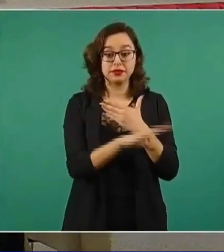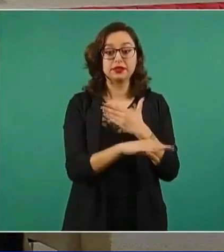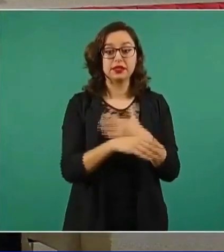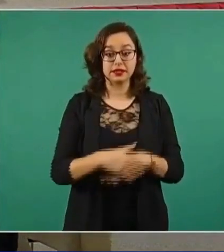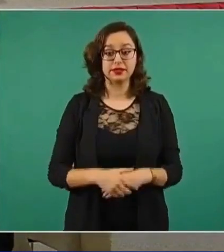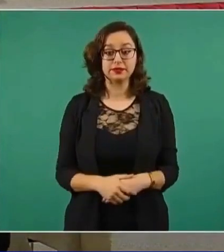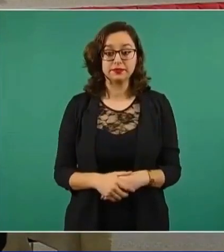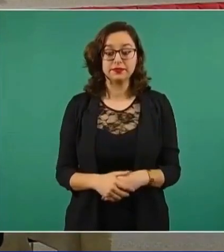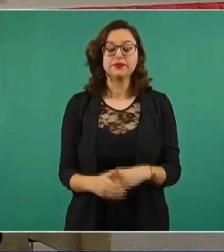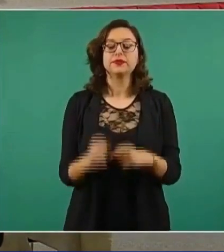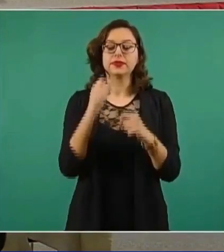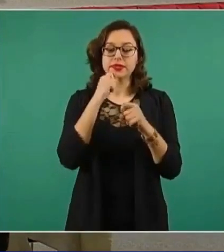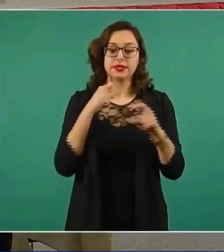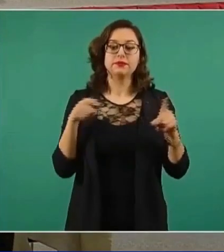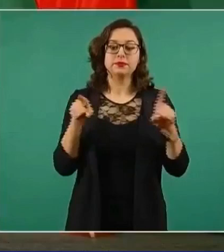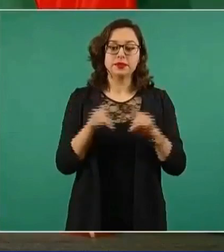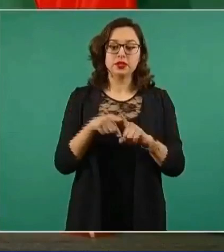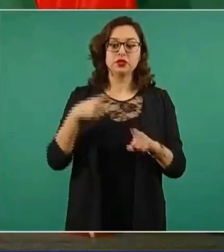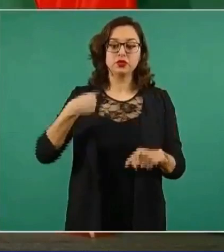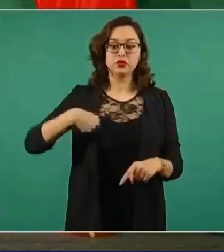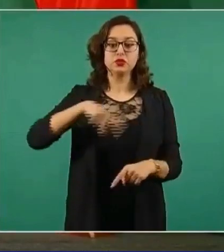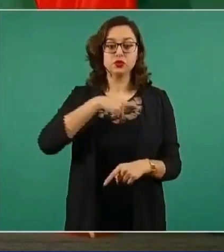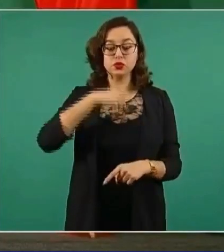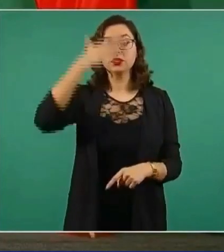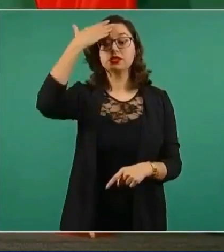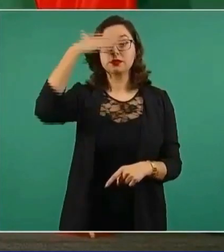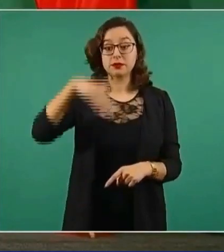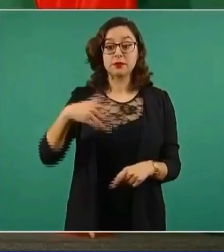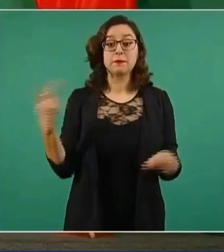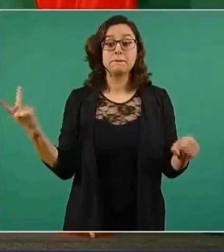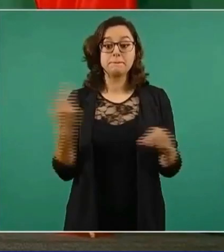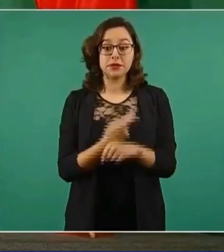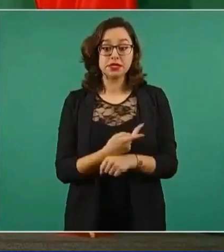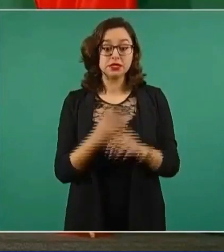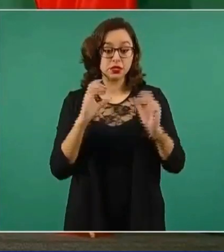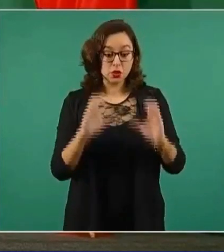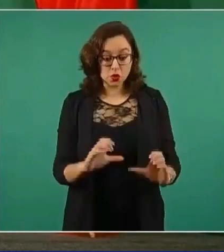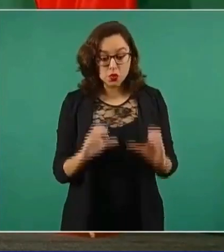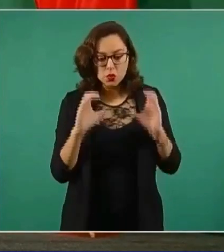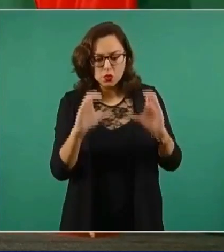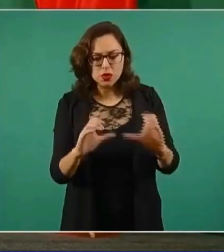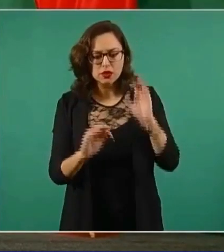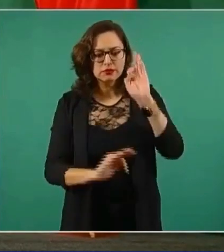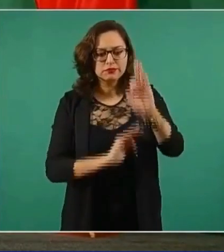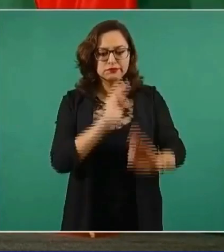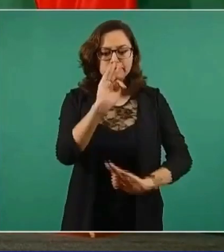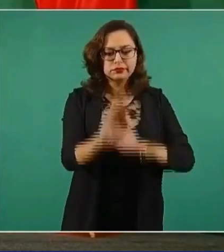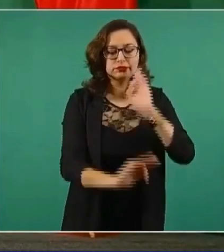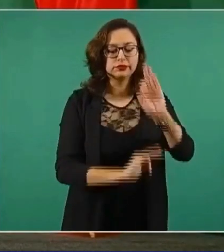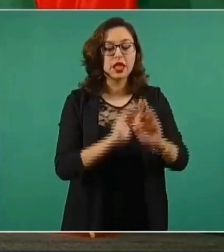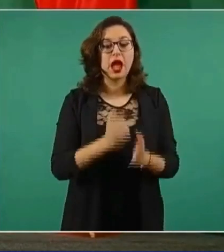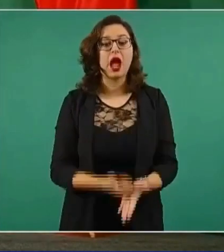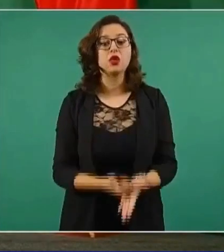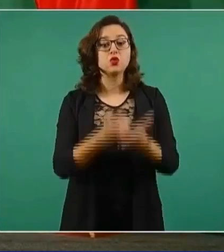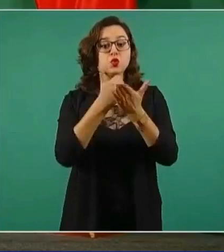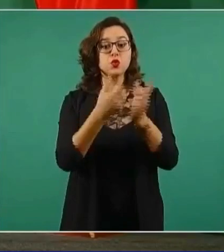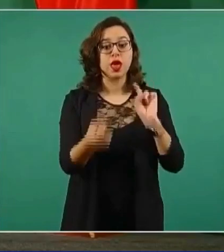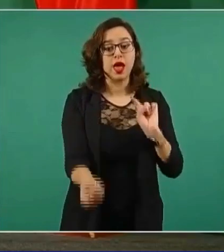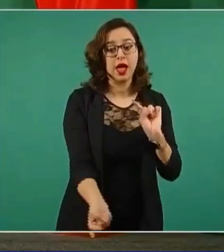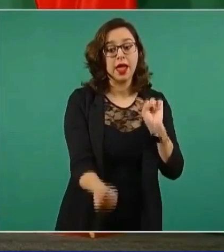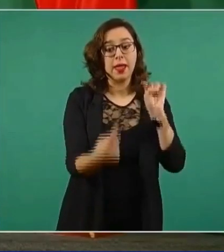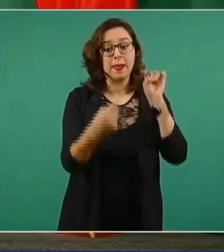Y también sabemos que cuidar genera empatía y que la empatía tiene el